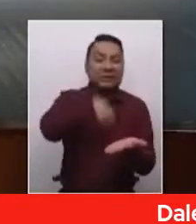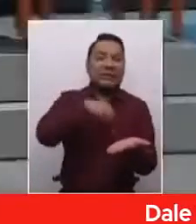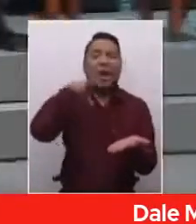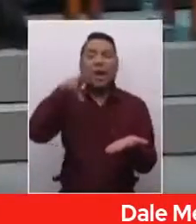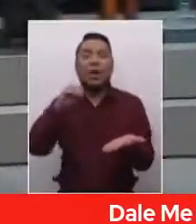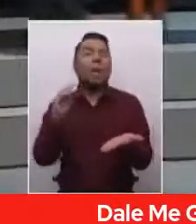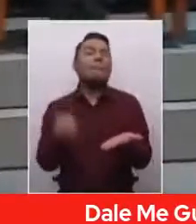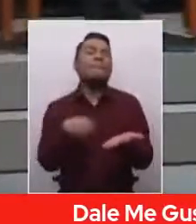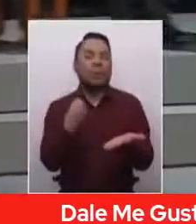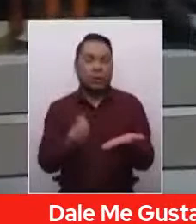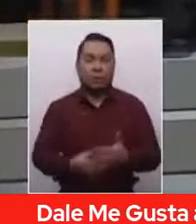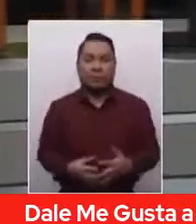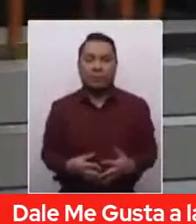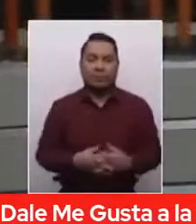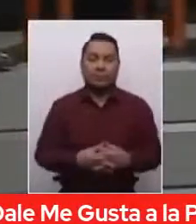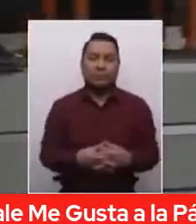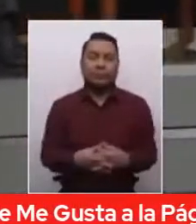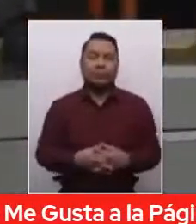qué.